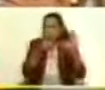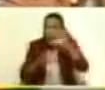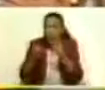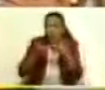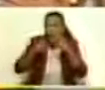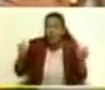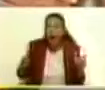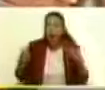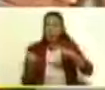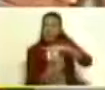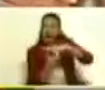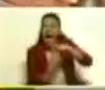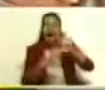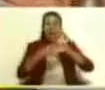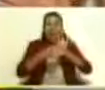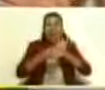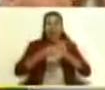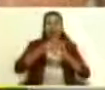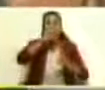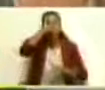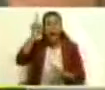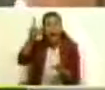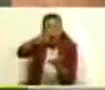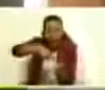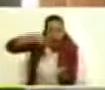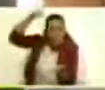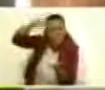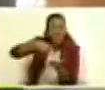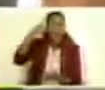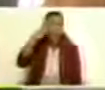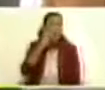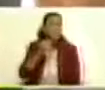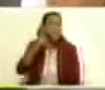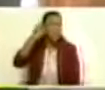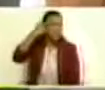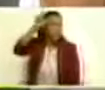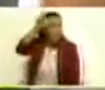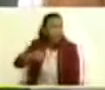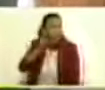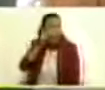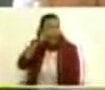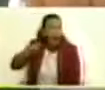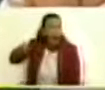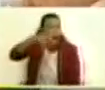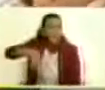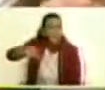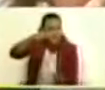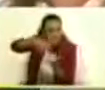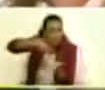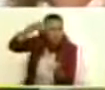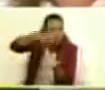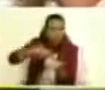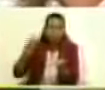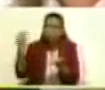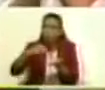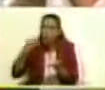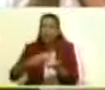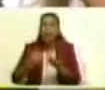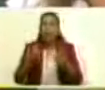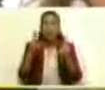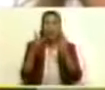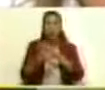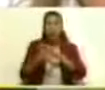ampliar la base de la Alianza Científico-Campesina, incluyendo otros rubros, así como la incorporación de